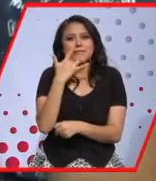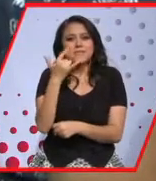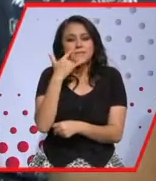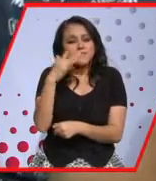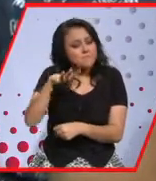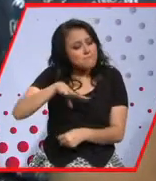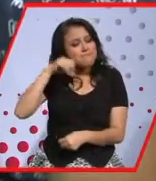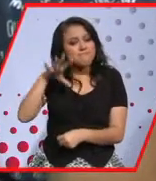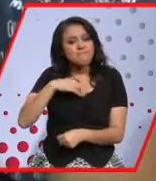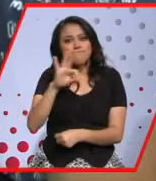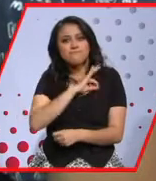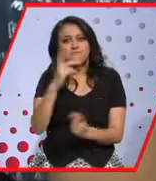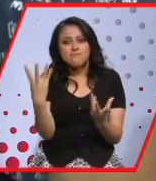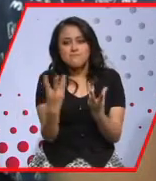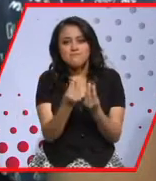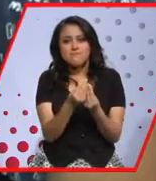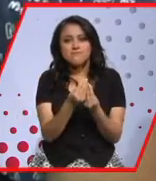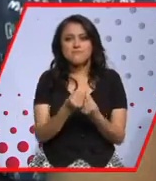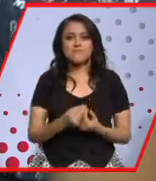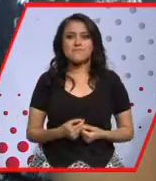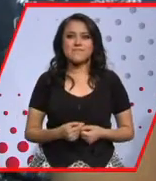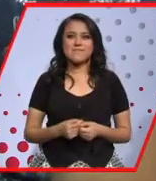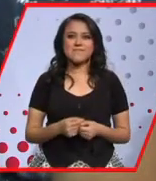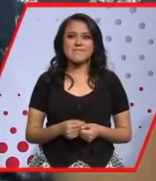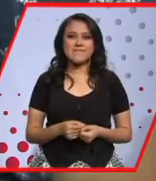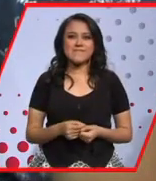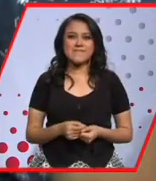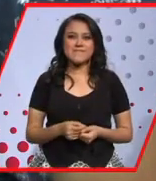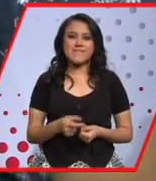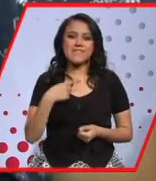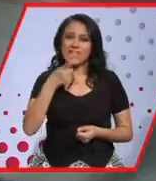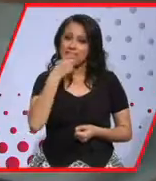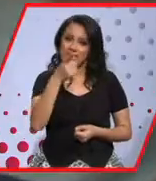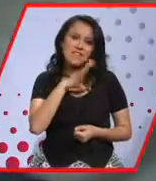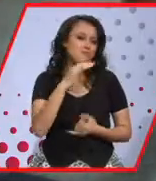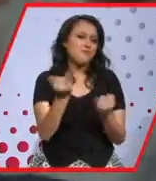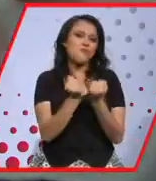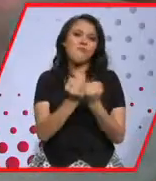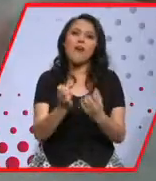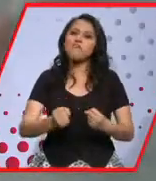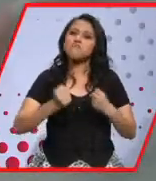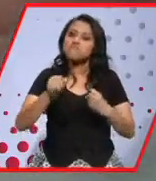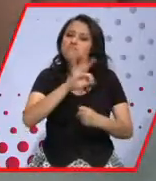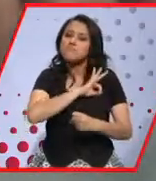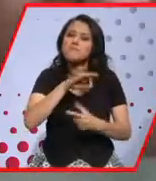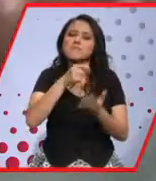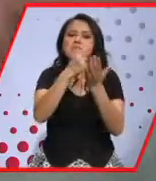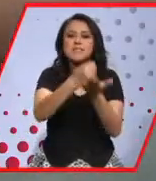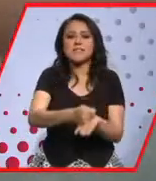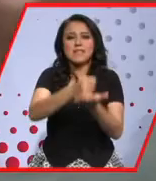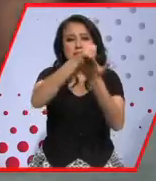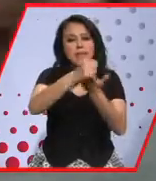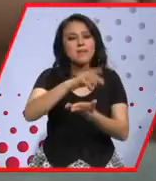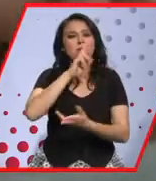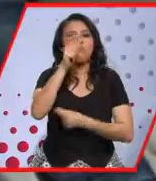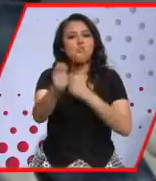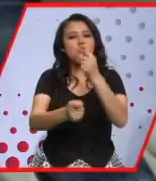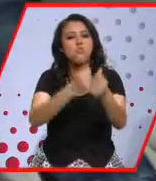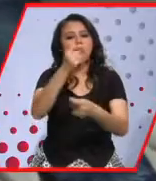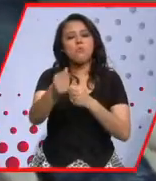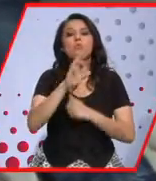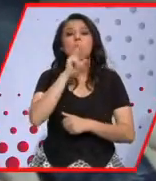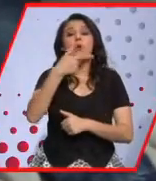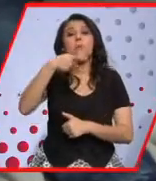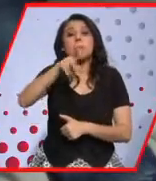él. Y él es un, pues sí, como dicen, un guerrero, ¿no? Con ayuda de terapias, el pequeño ha mejorado, aunque